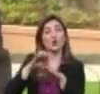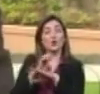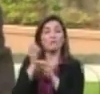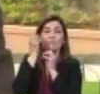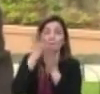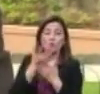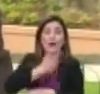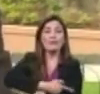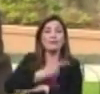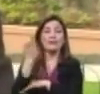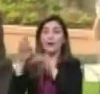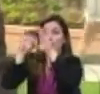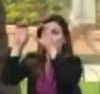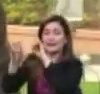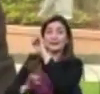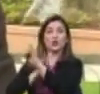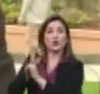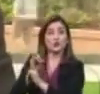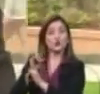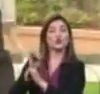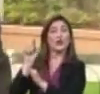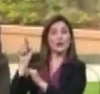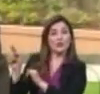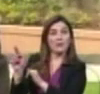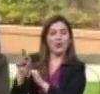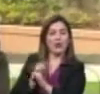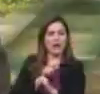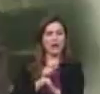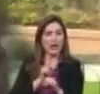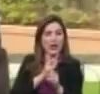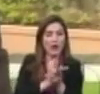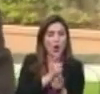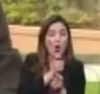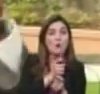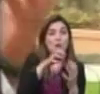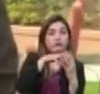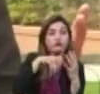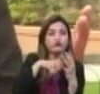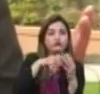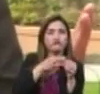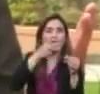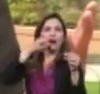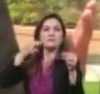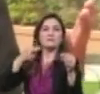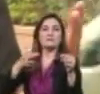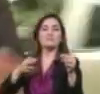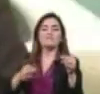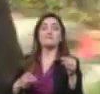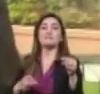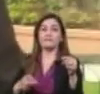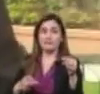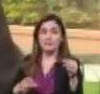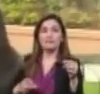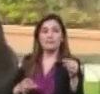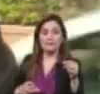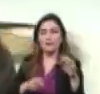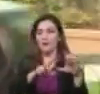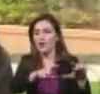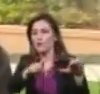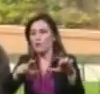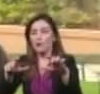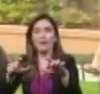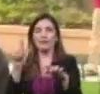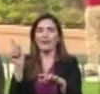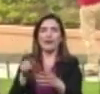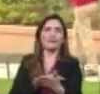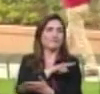días la empresa Valle Rico Resource ha renunciado a la concesión de los 4 bloques ubicados en San Miguel de los Bancos, con lo